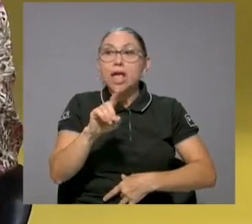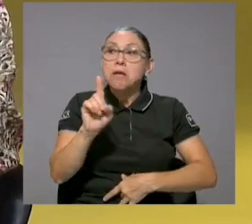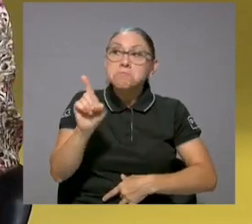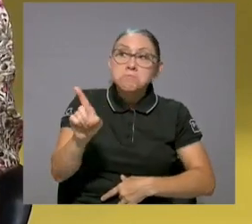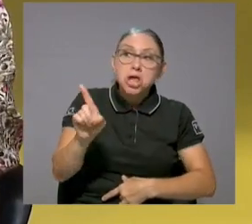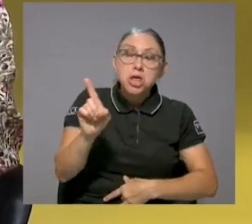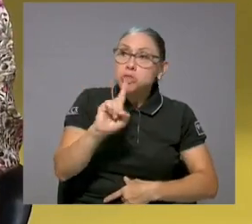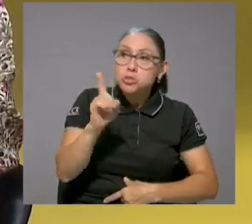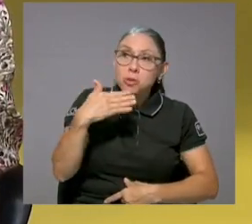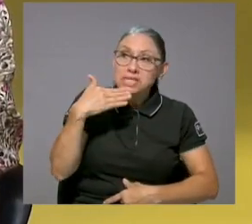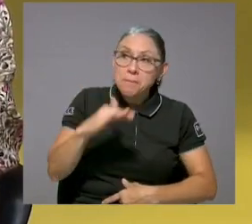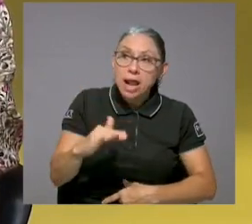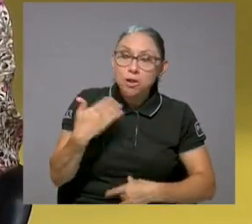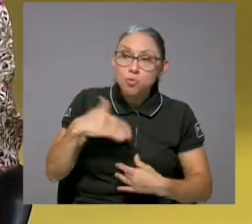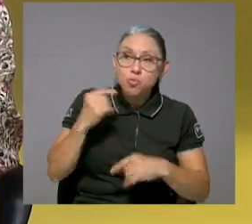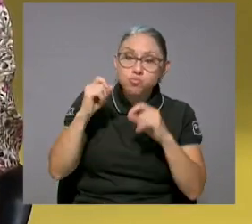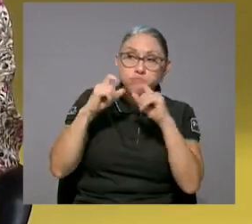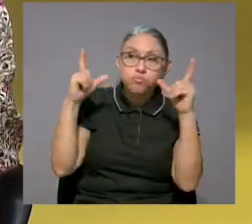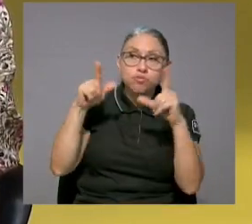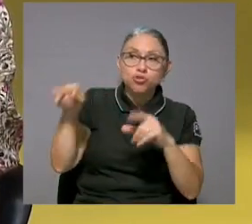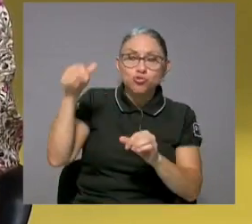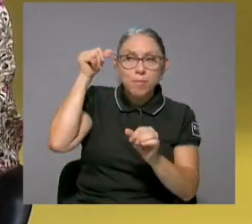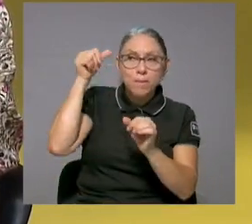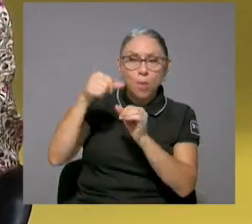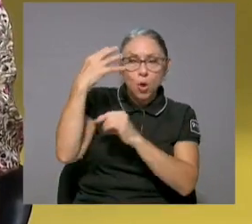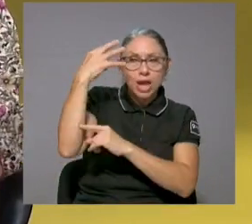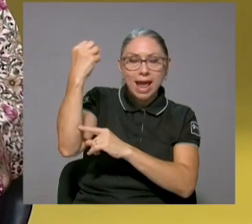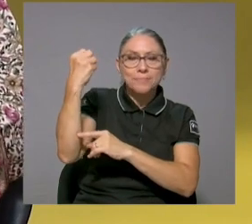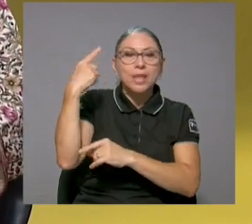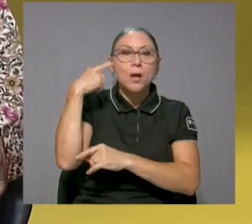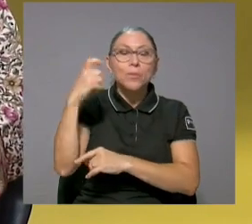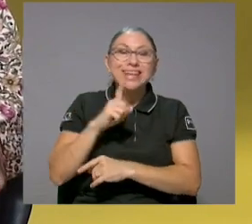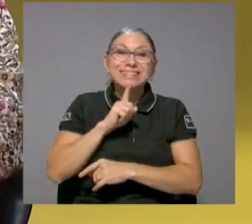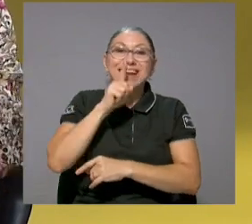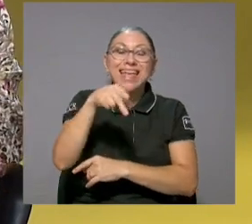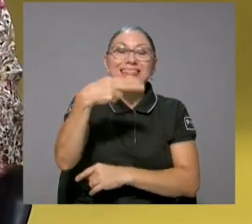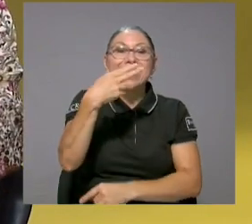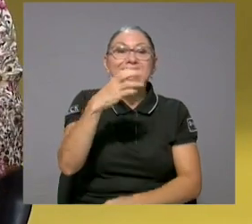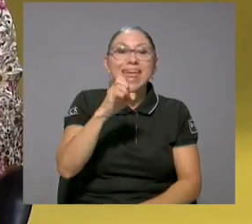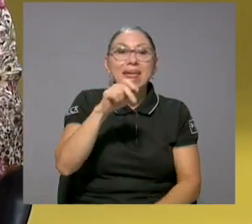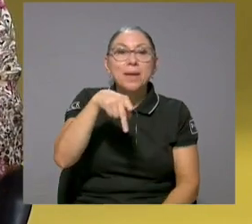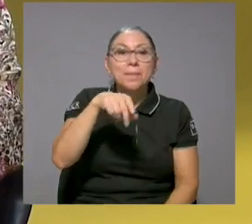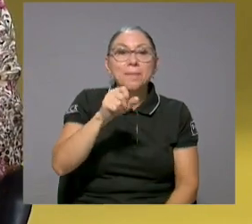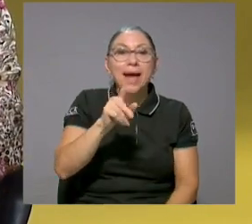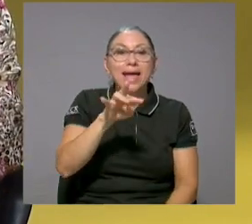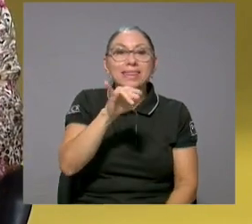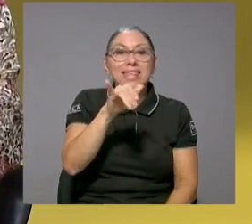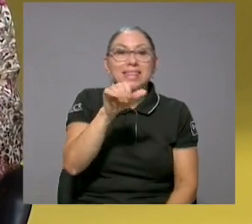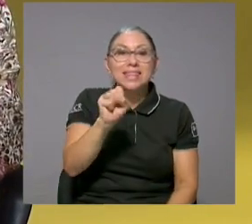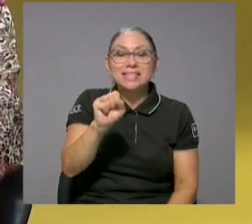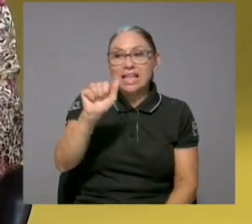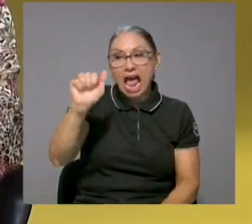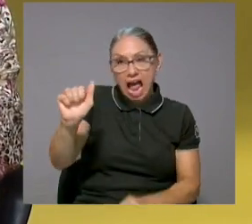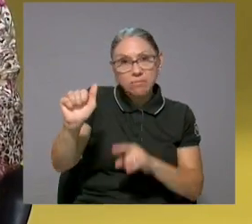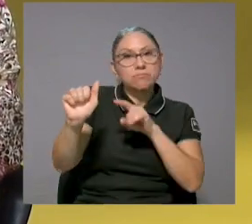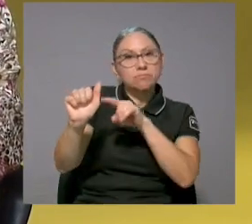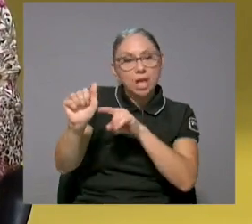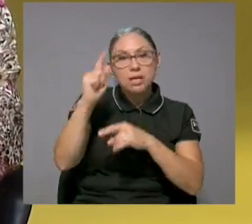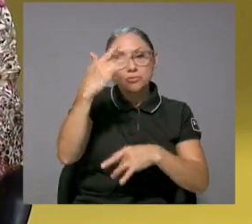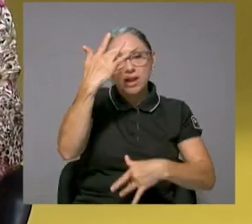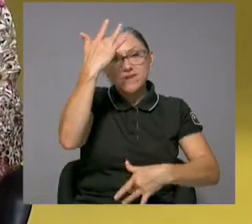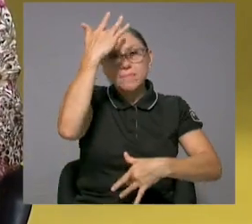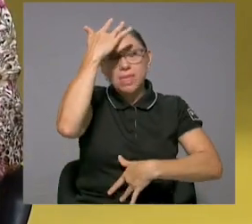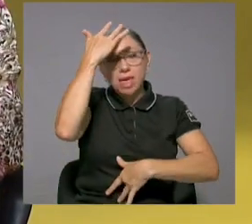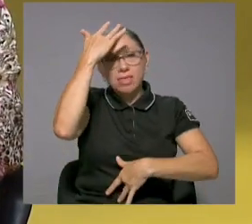le admiro su memoria, porque en realidad la hepatitis A, que es el otro tema por el que estamos acá, es una enfermedad